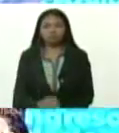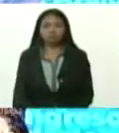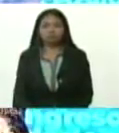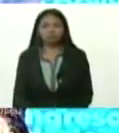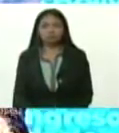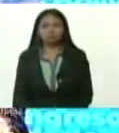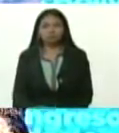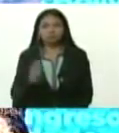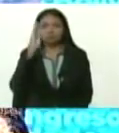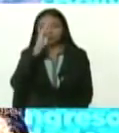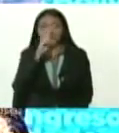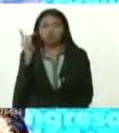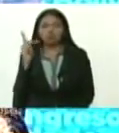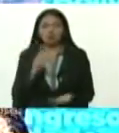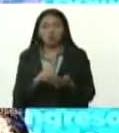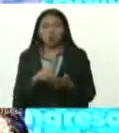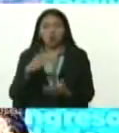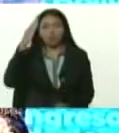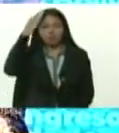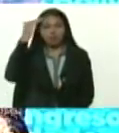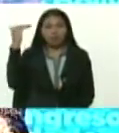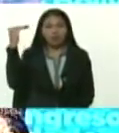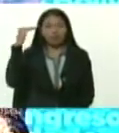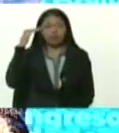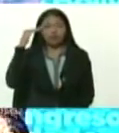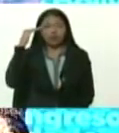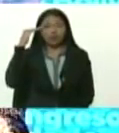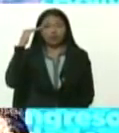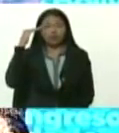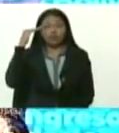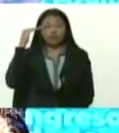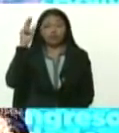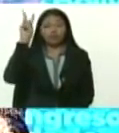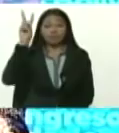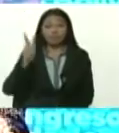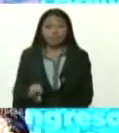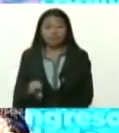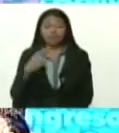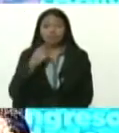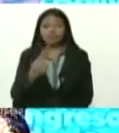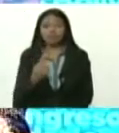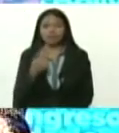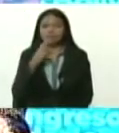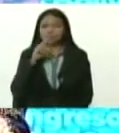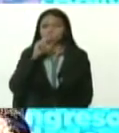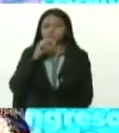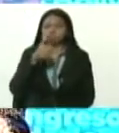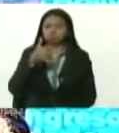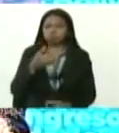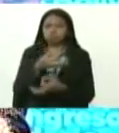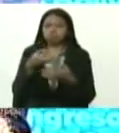Diosdado acaba de llegar de Corea del Norte, de Vietnam, hablando coreano y vietnamita.